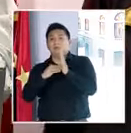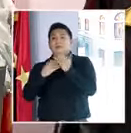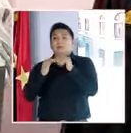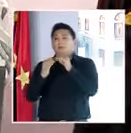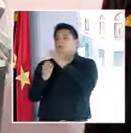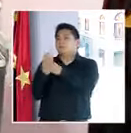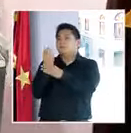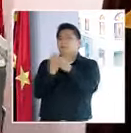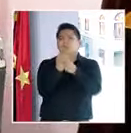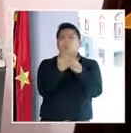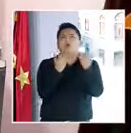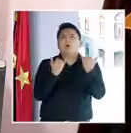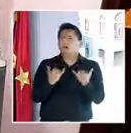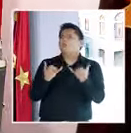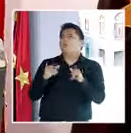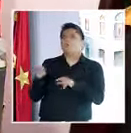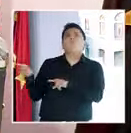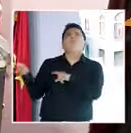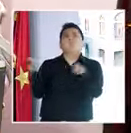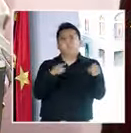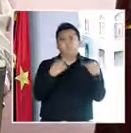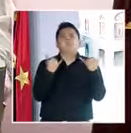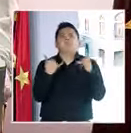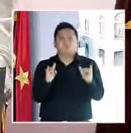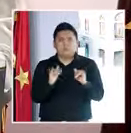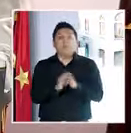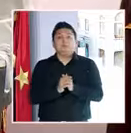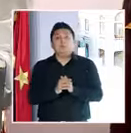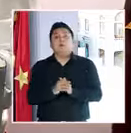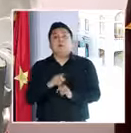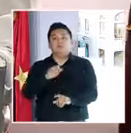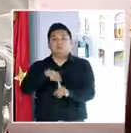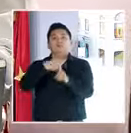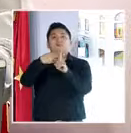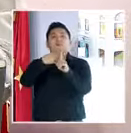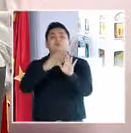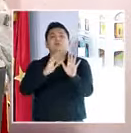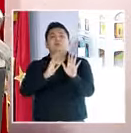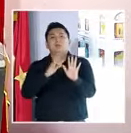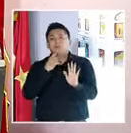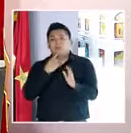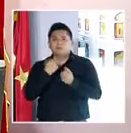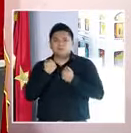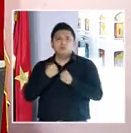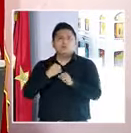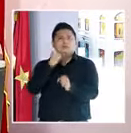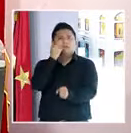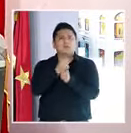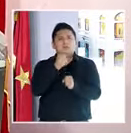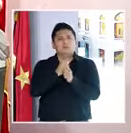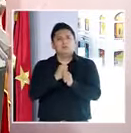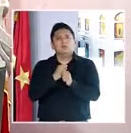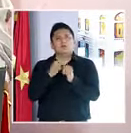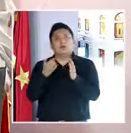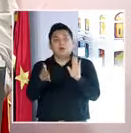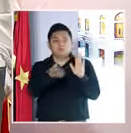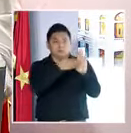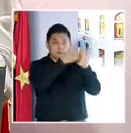plántulas que están hoy sembradas. Sumado a ello, el esfuerzo que tiene contenido un